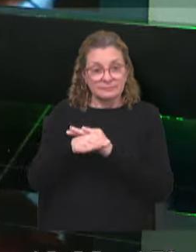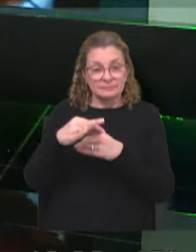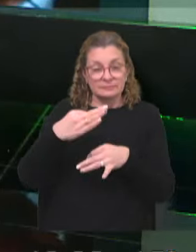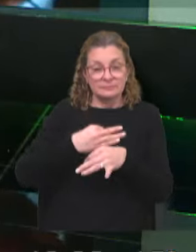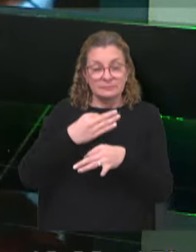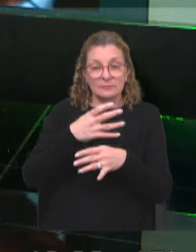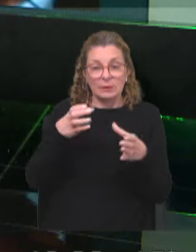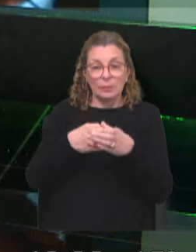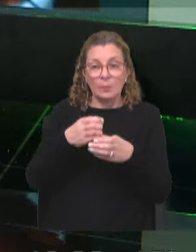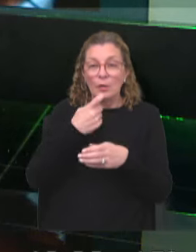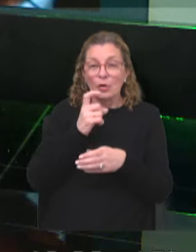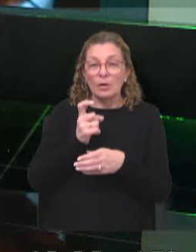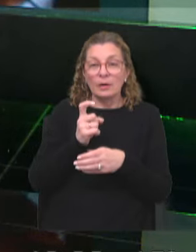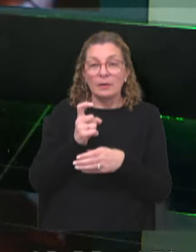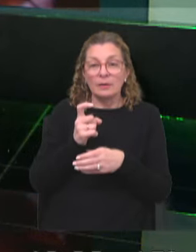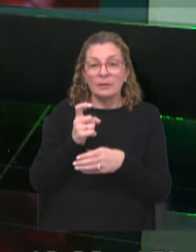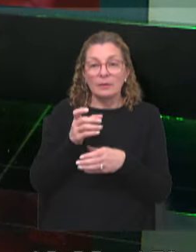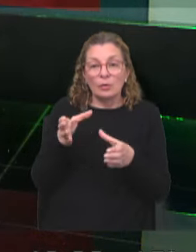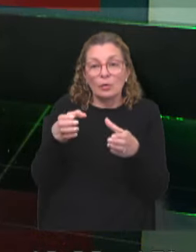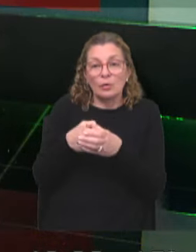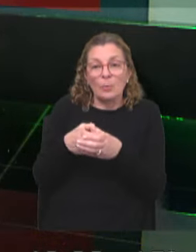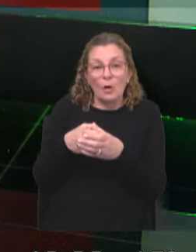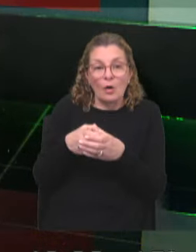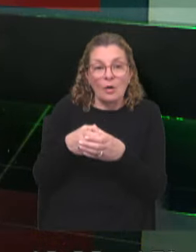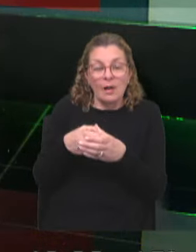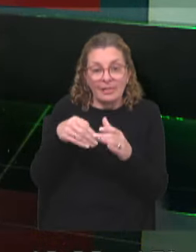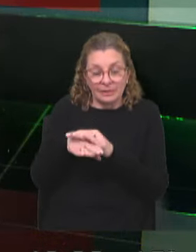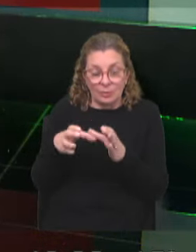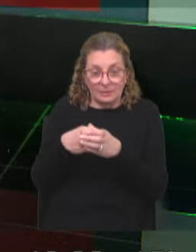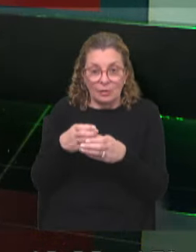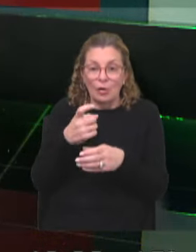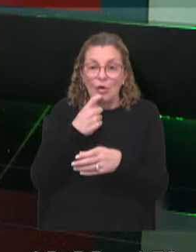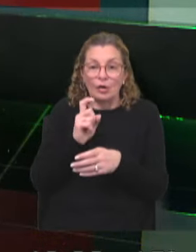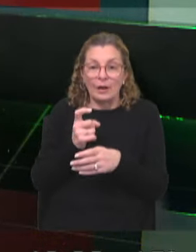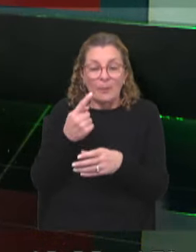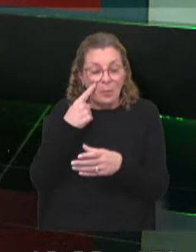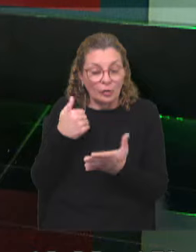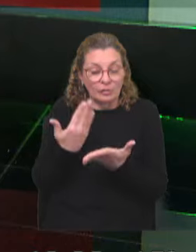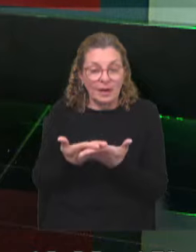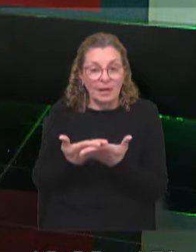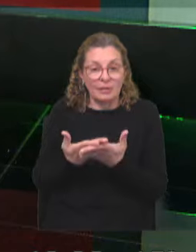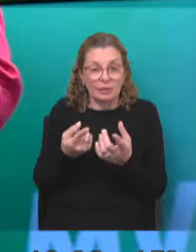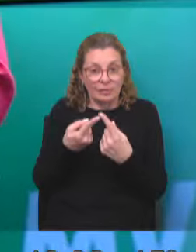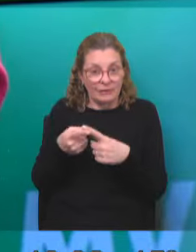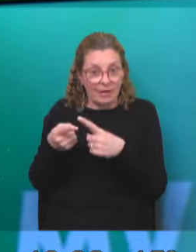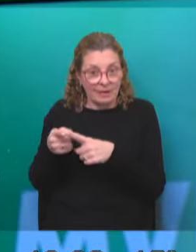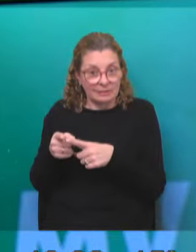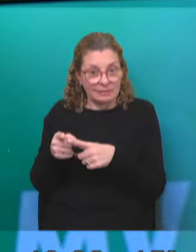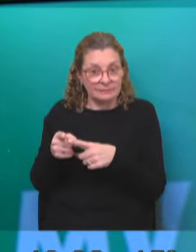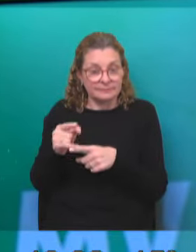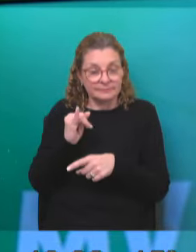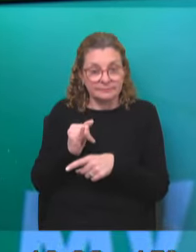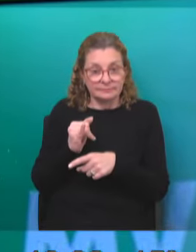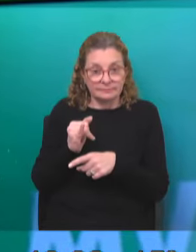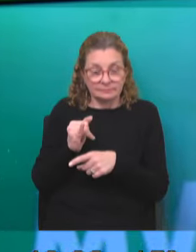en partido Colorado ciudadanos es un sector que además en este periodo de gobierno ha mostrado algunas líneas distintas a a